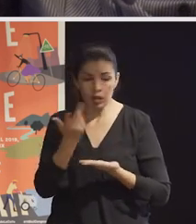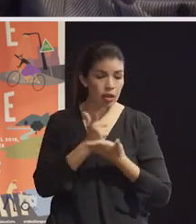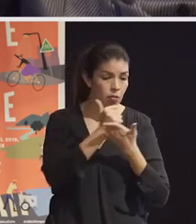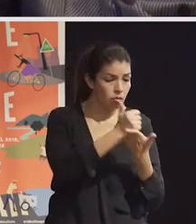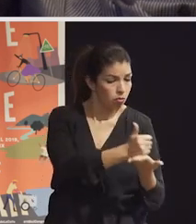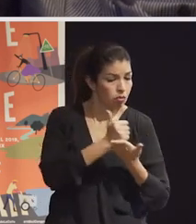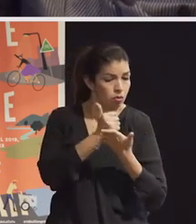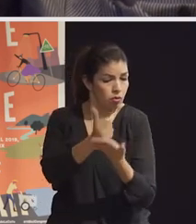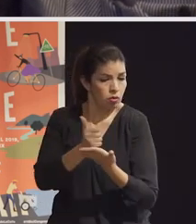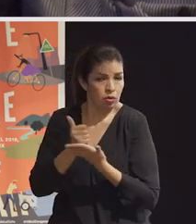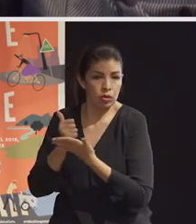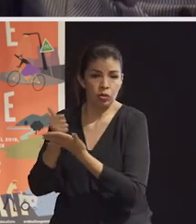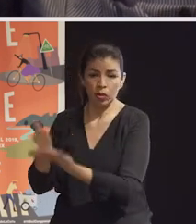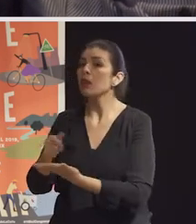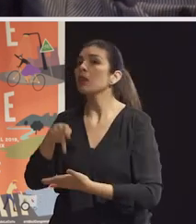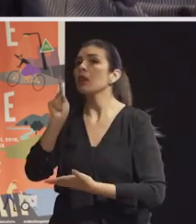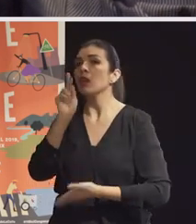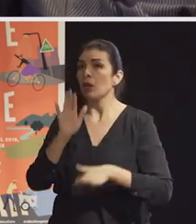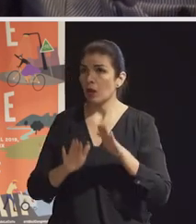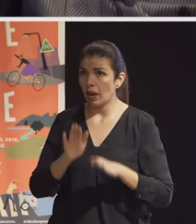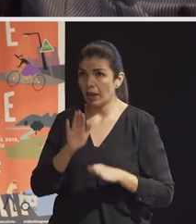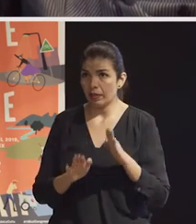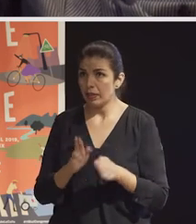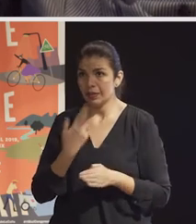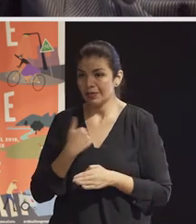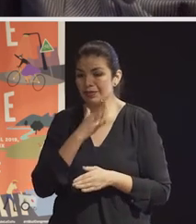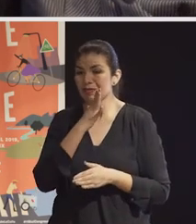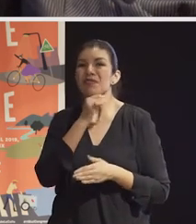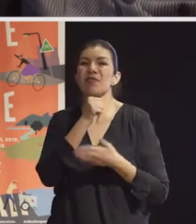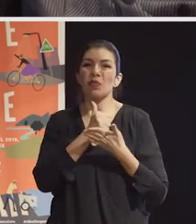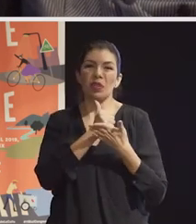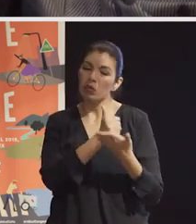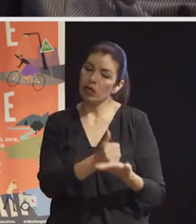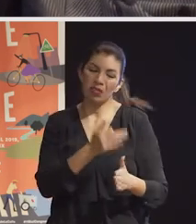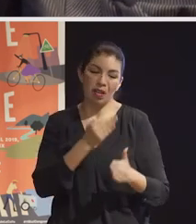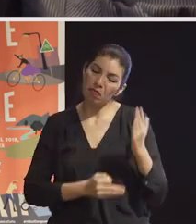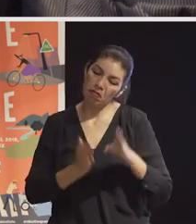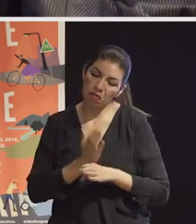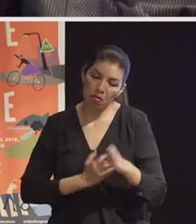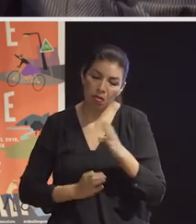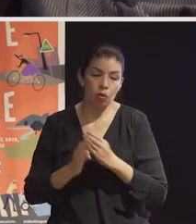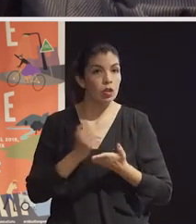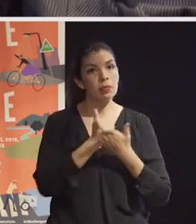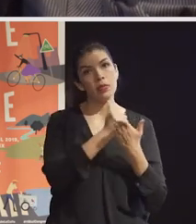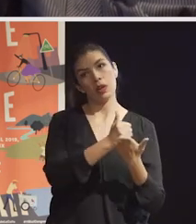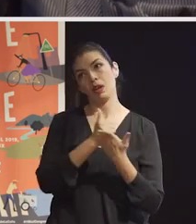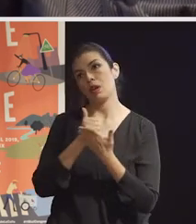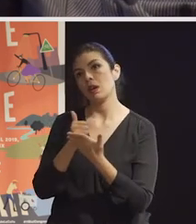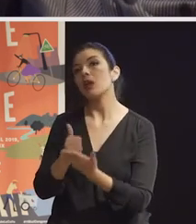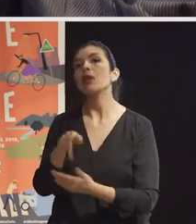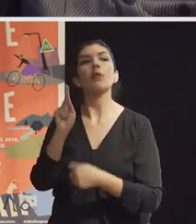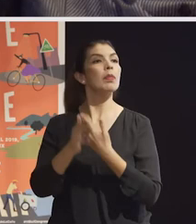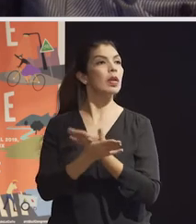aprendido no se está enriqueciendo estables enriqueciendo y y nos vamos con